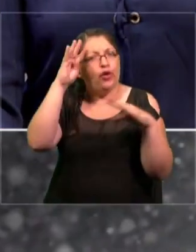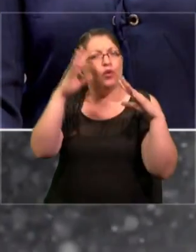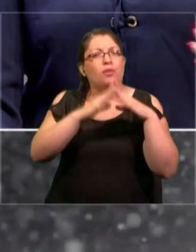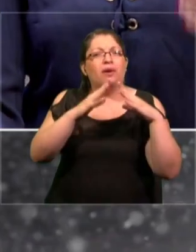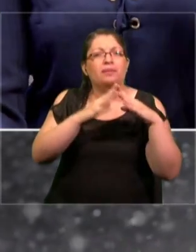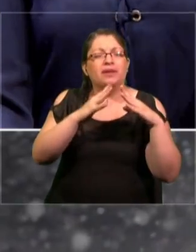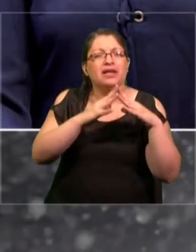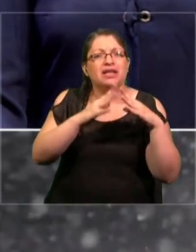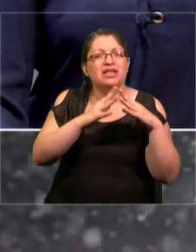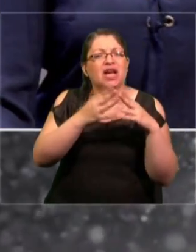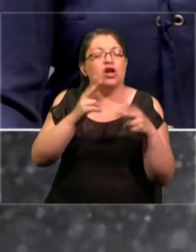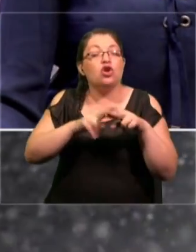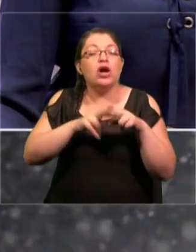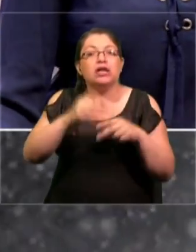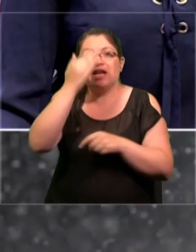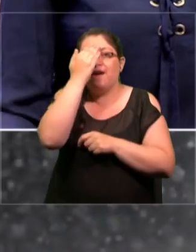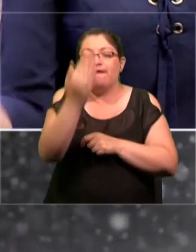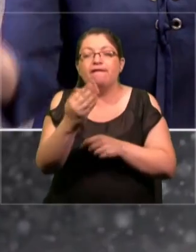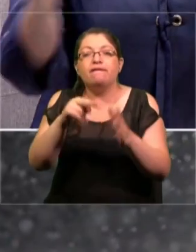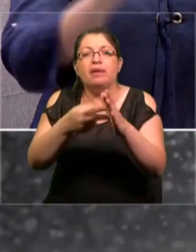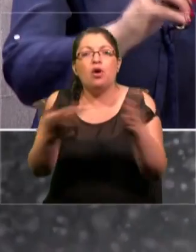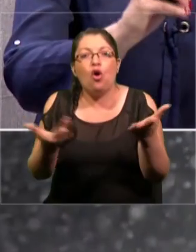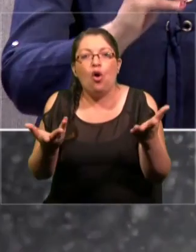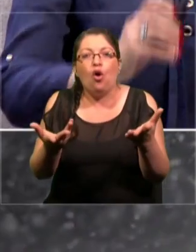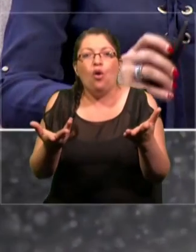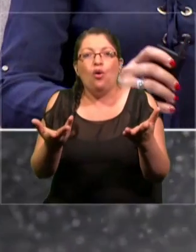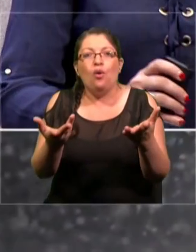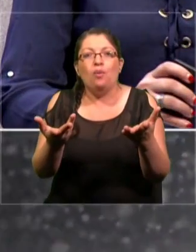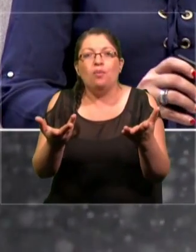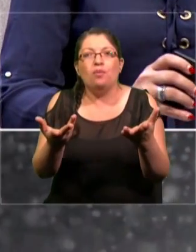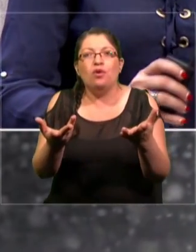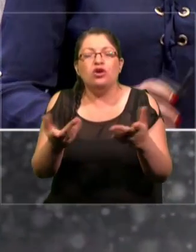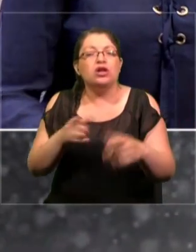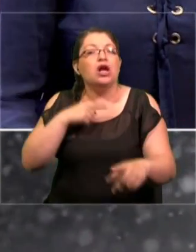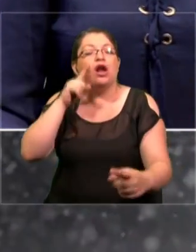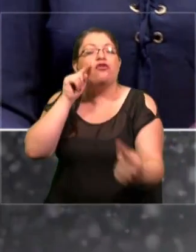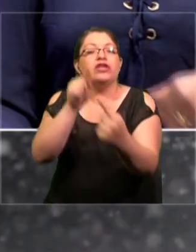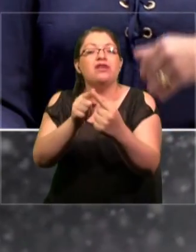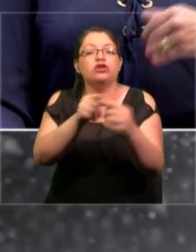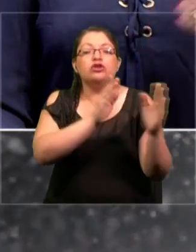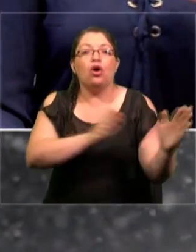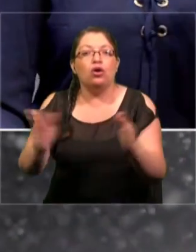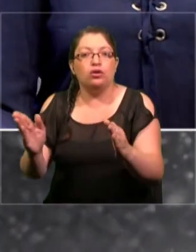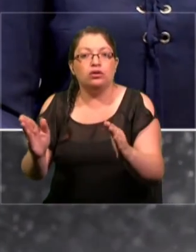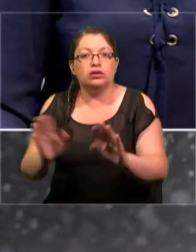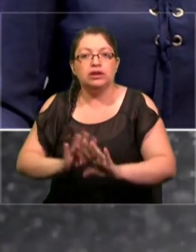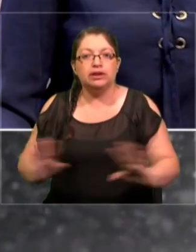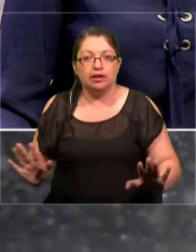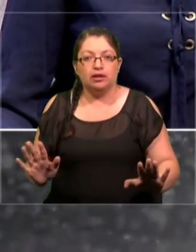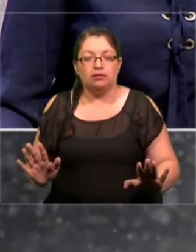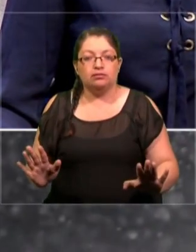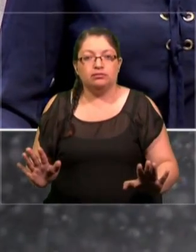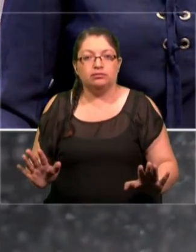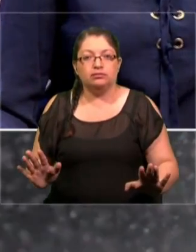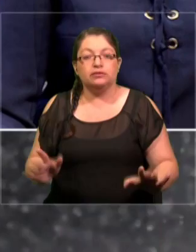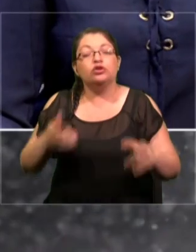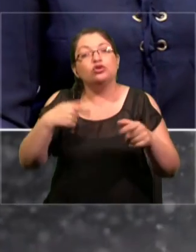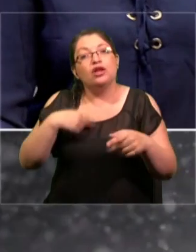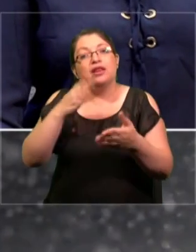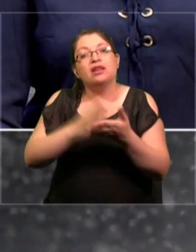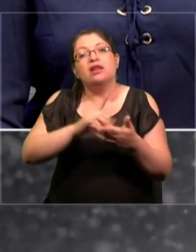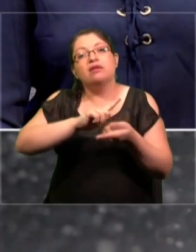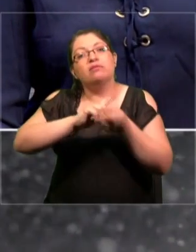lo que hace es enfrentar el problema del orden público buscando poner orden. Y tenemos que redefinir en el